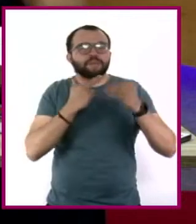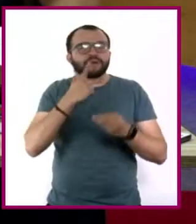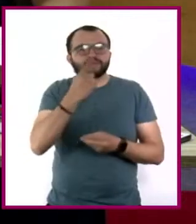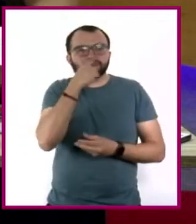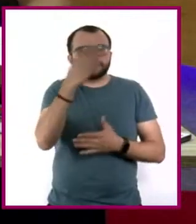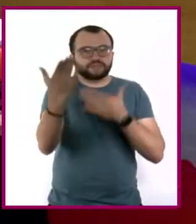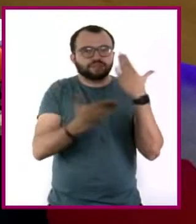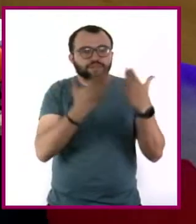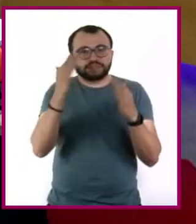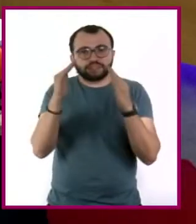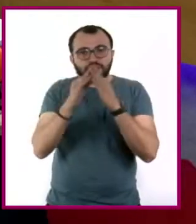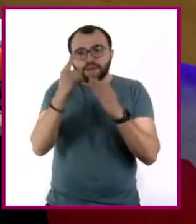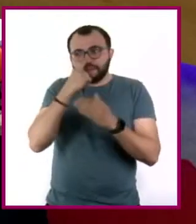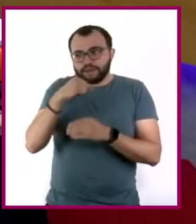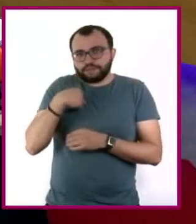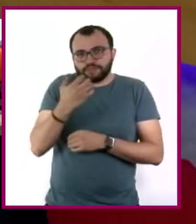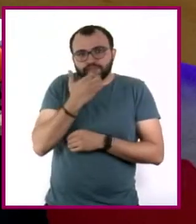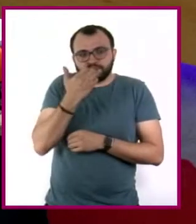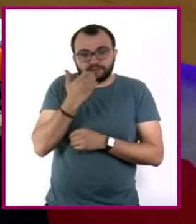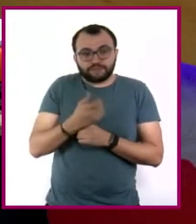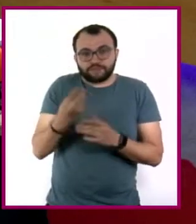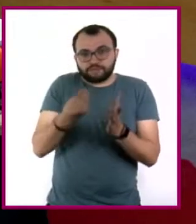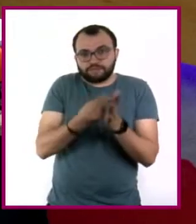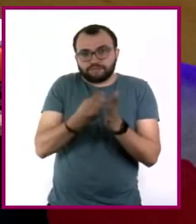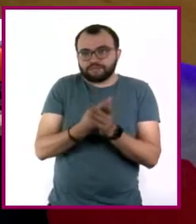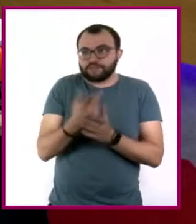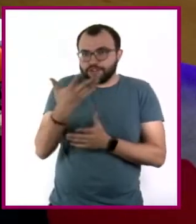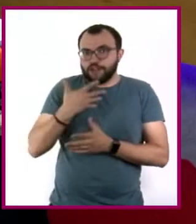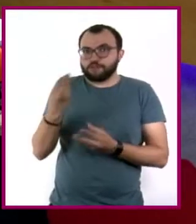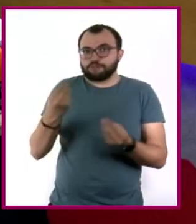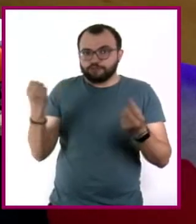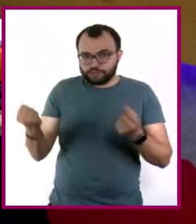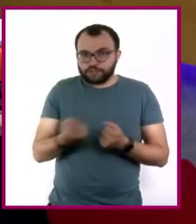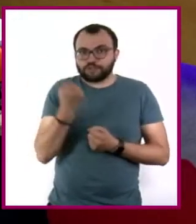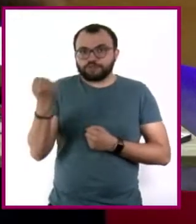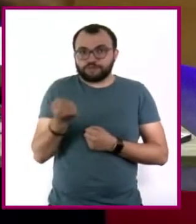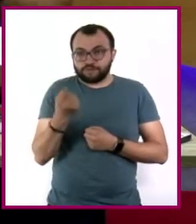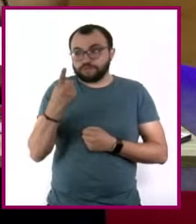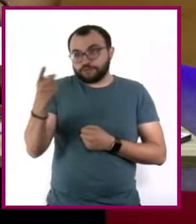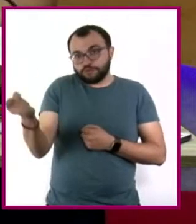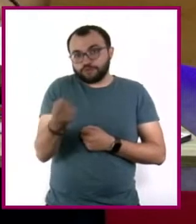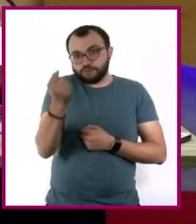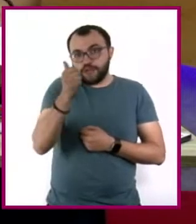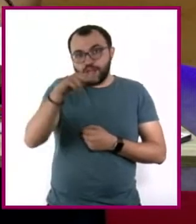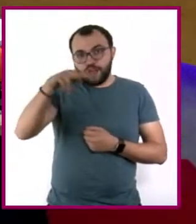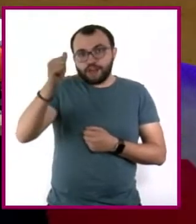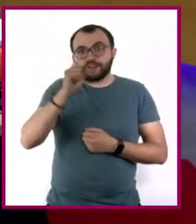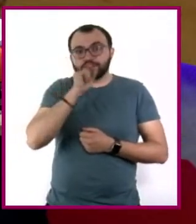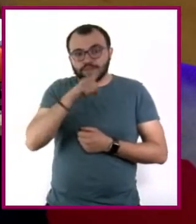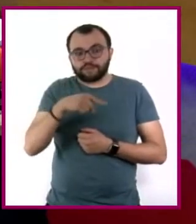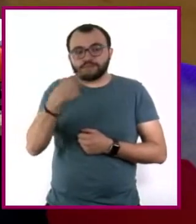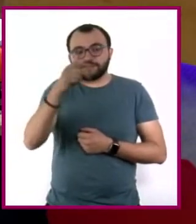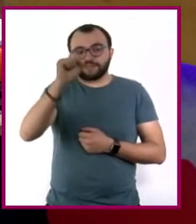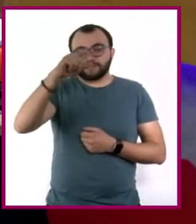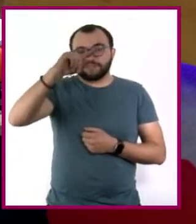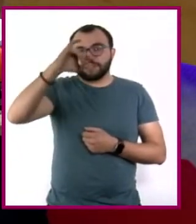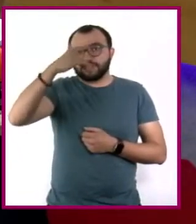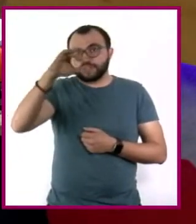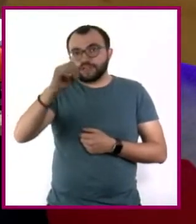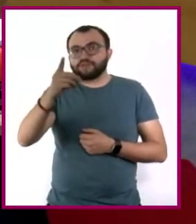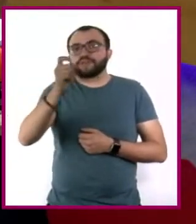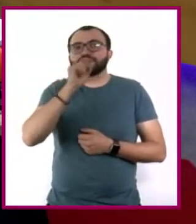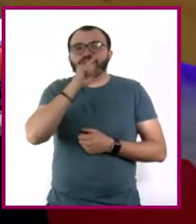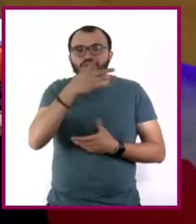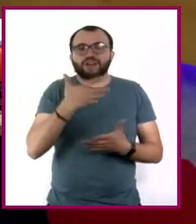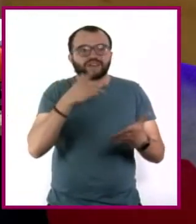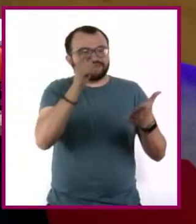para nuestras clases. Órale, pues sí que tienes mucha suerte, hermano. Y para suerte de Ana... Ay, mira, y de Santiago, que dice que él también subraya